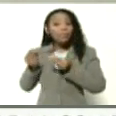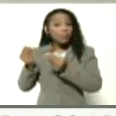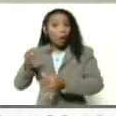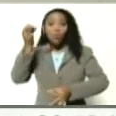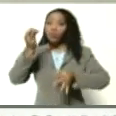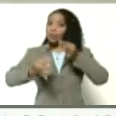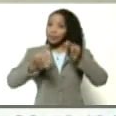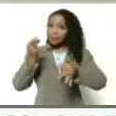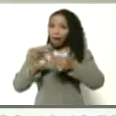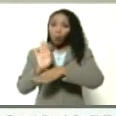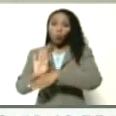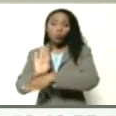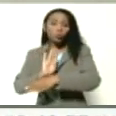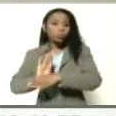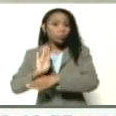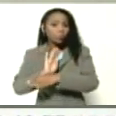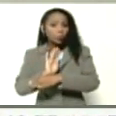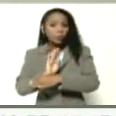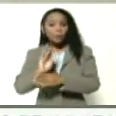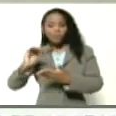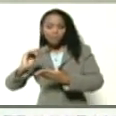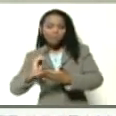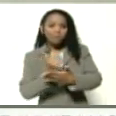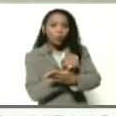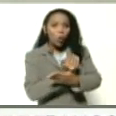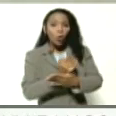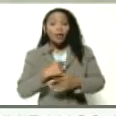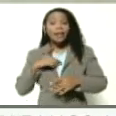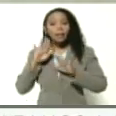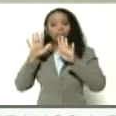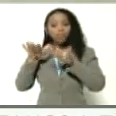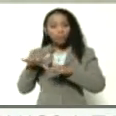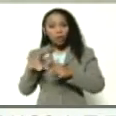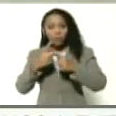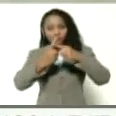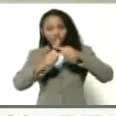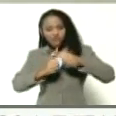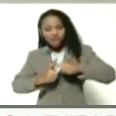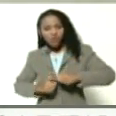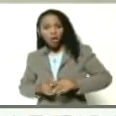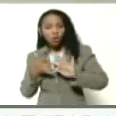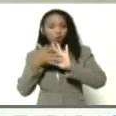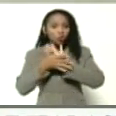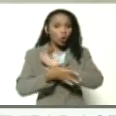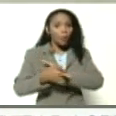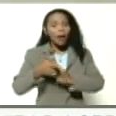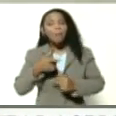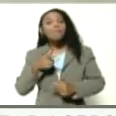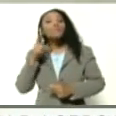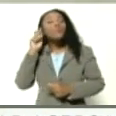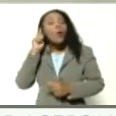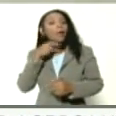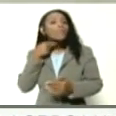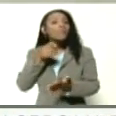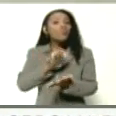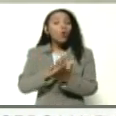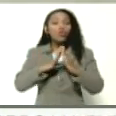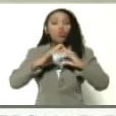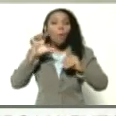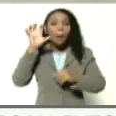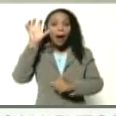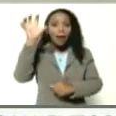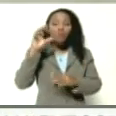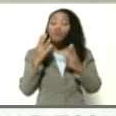justicia, prevención, erradicación y rendición de cuentas sobre los femicidios en todo el país,